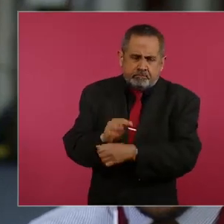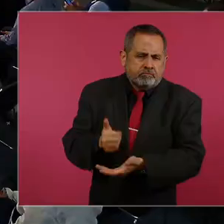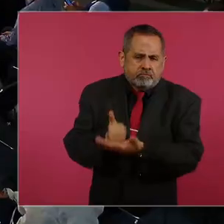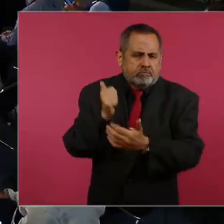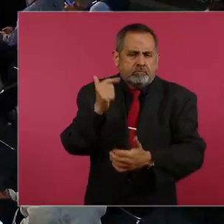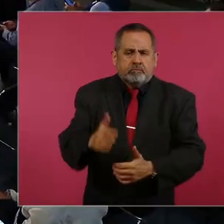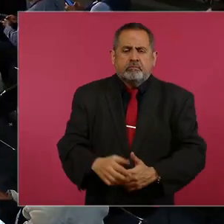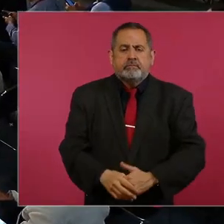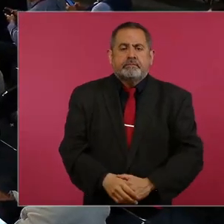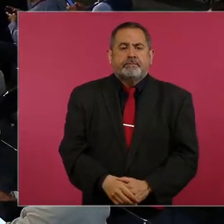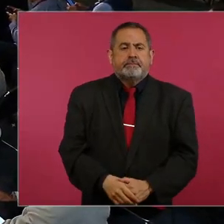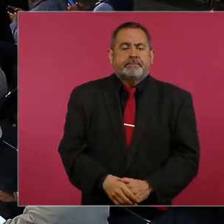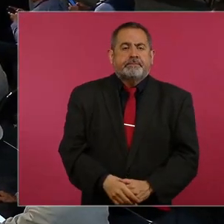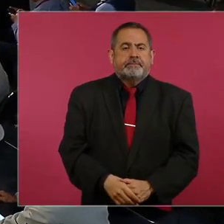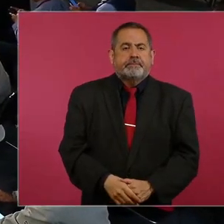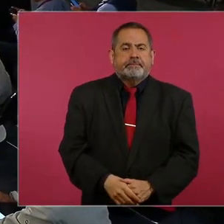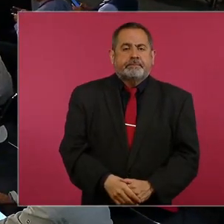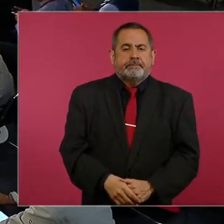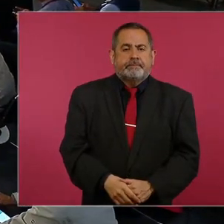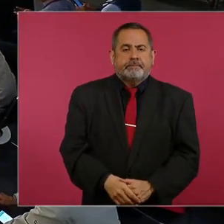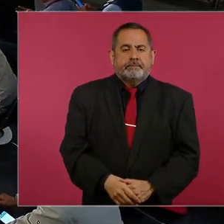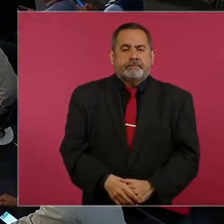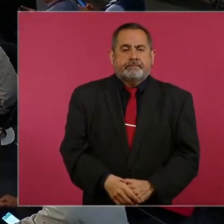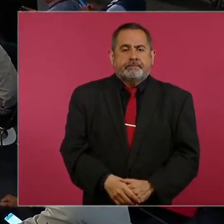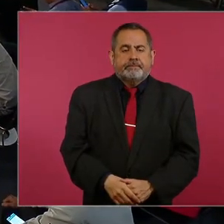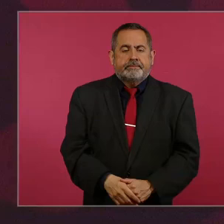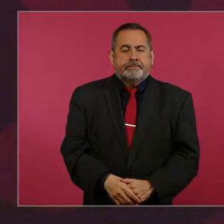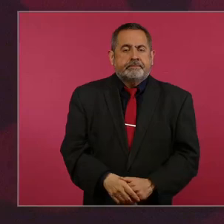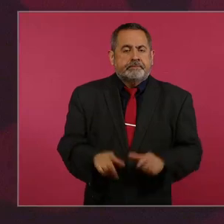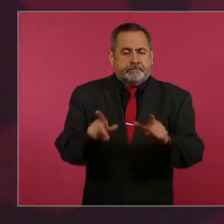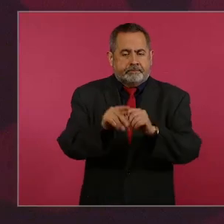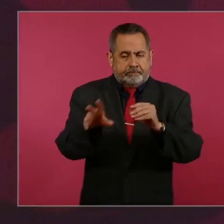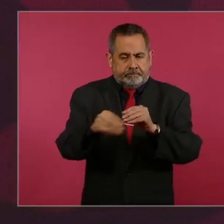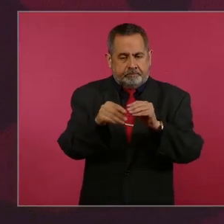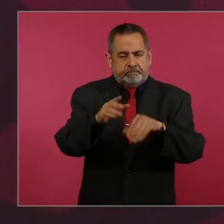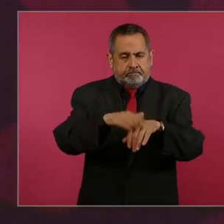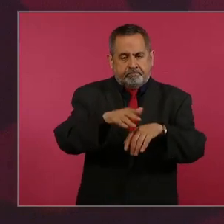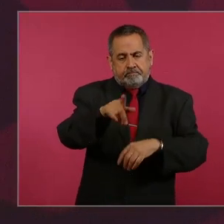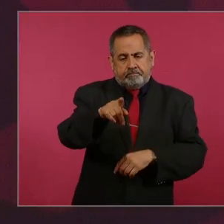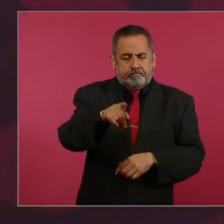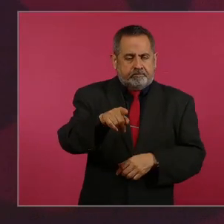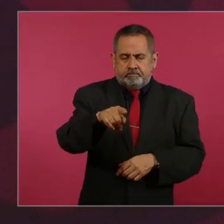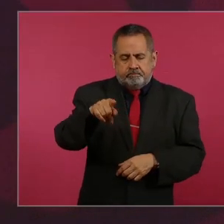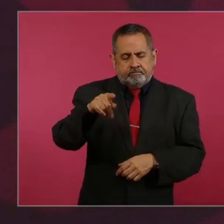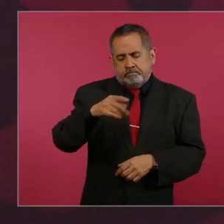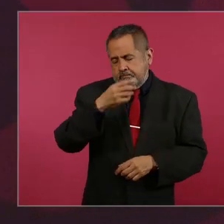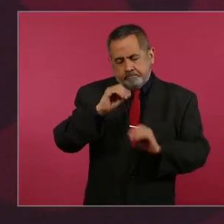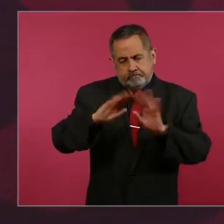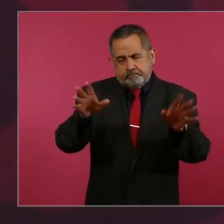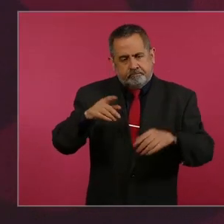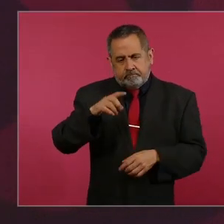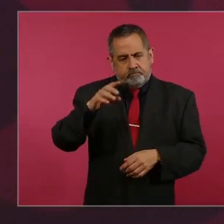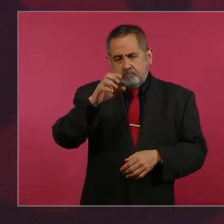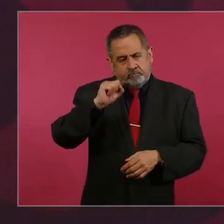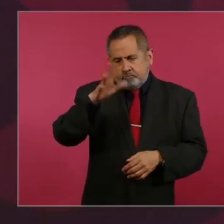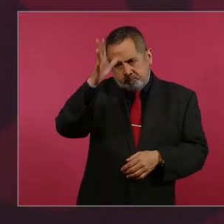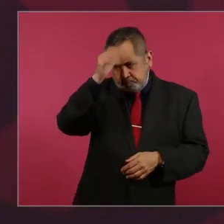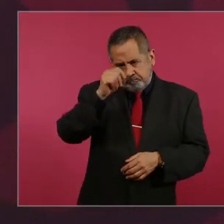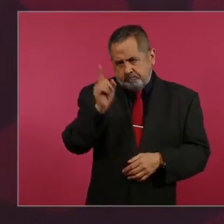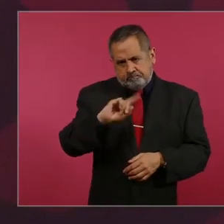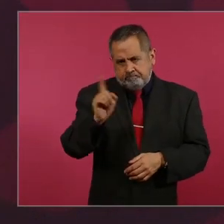presidente. Muchas gracias. Bueno, nada más decir que desde luego estamos en contra de esta